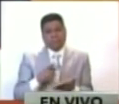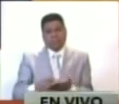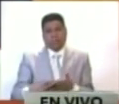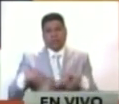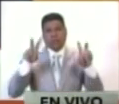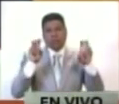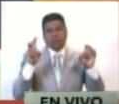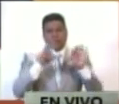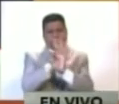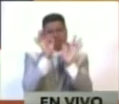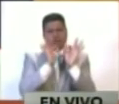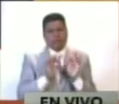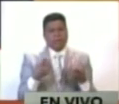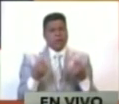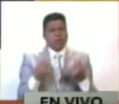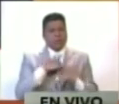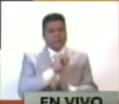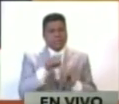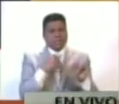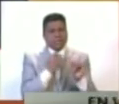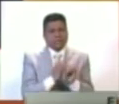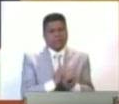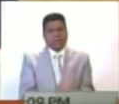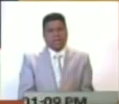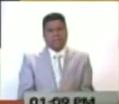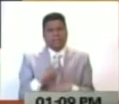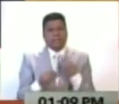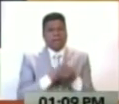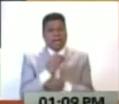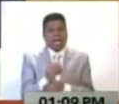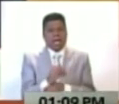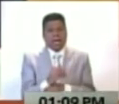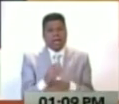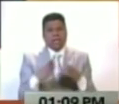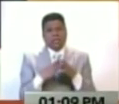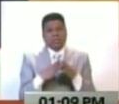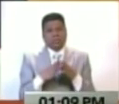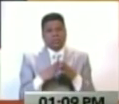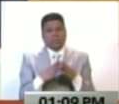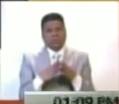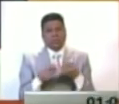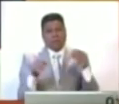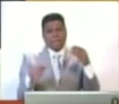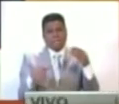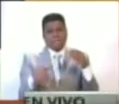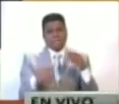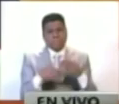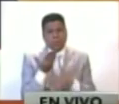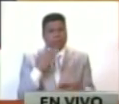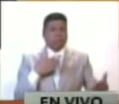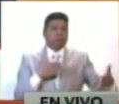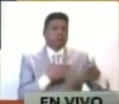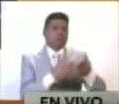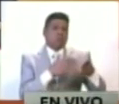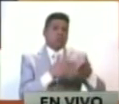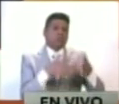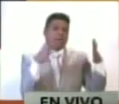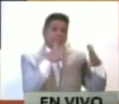orden económico internacional que haga contrapeso a los al modelo capitalista hegemónico que